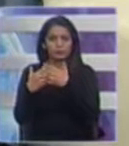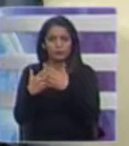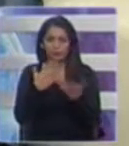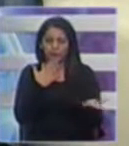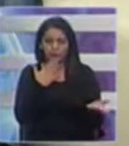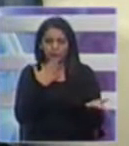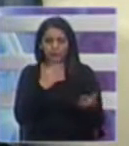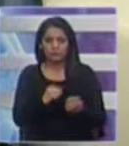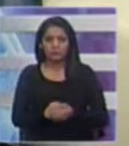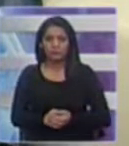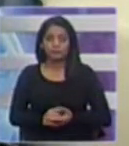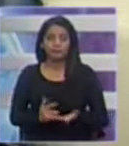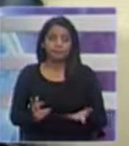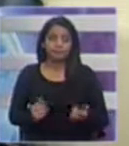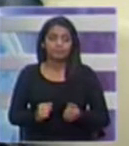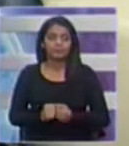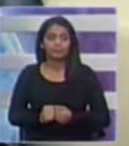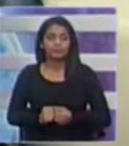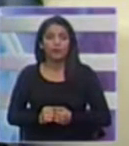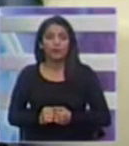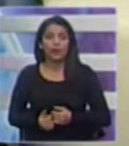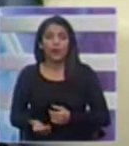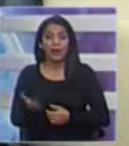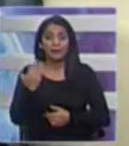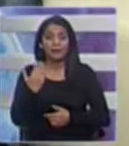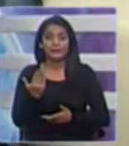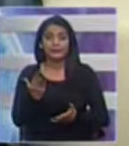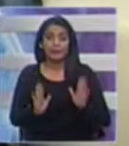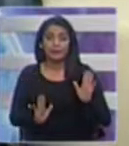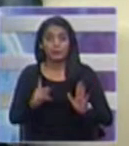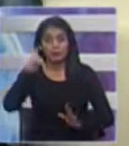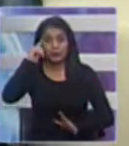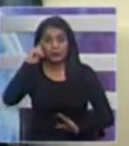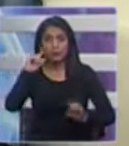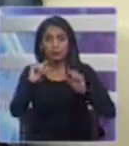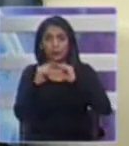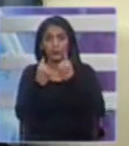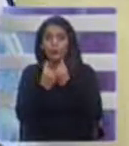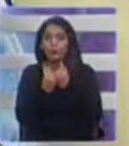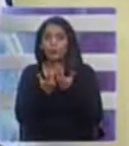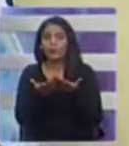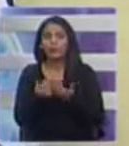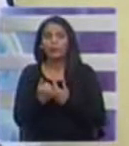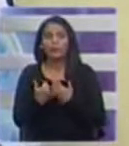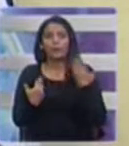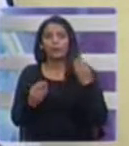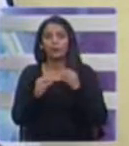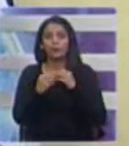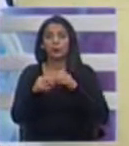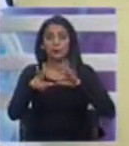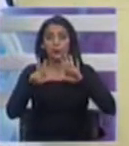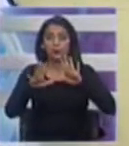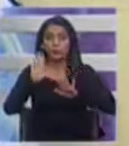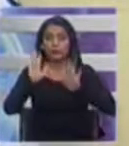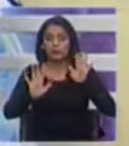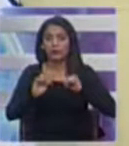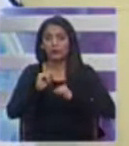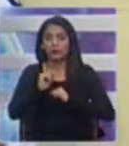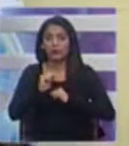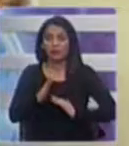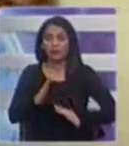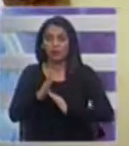proponen presidente el que sea. ¿Por qué? Vota 8 la Asamblea, exactamente. Precisamente